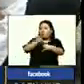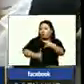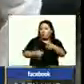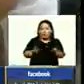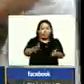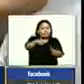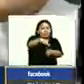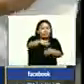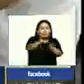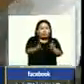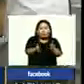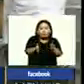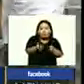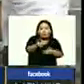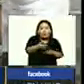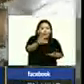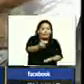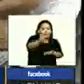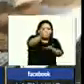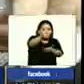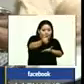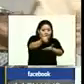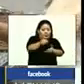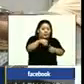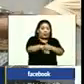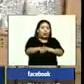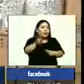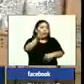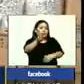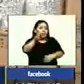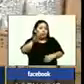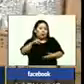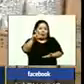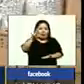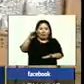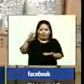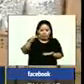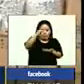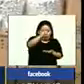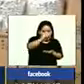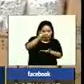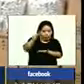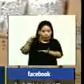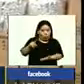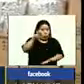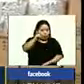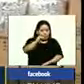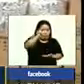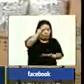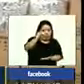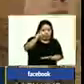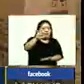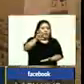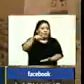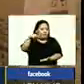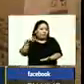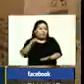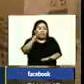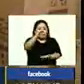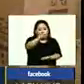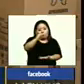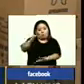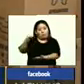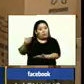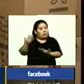empacado. Se hacen bolsas metálicas de 25 libras, es decir, de una arroba, y todo queda listo